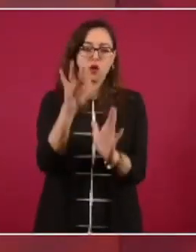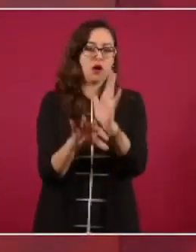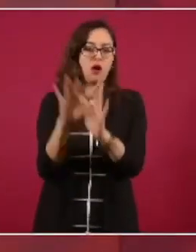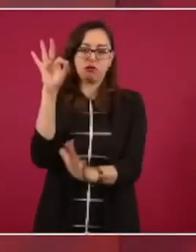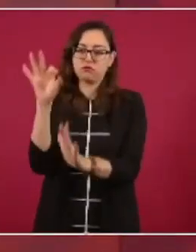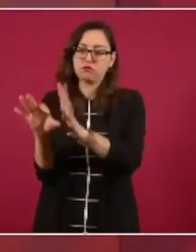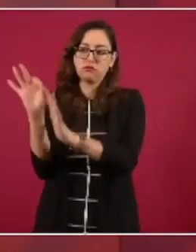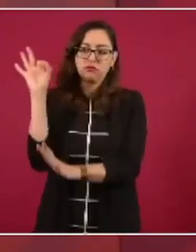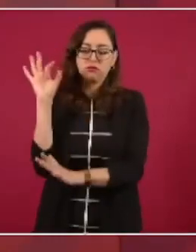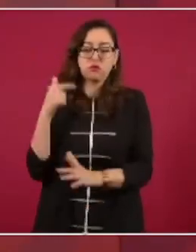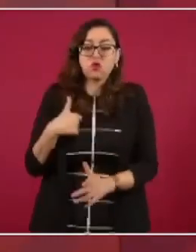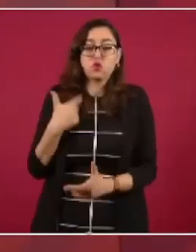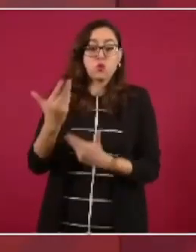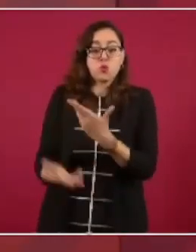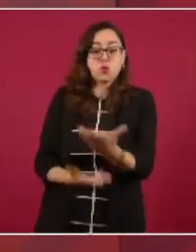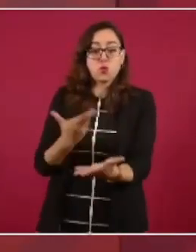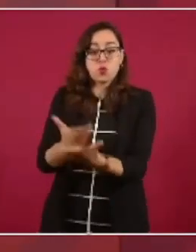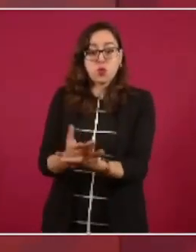Y